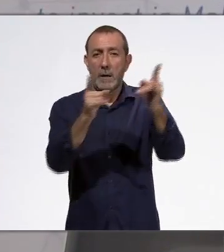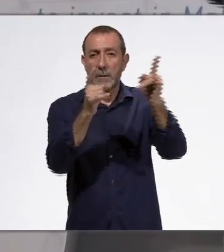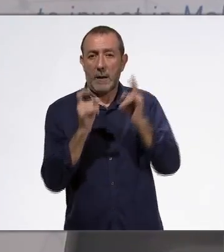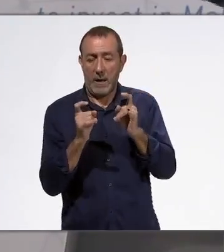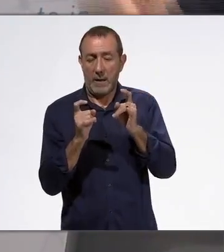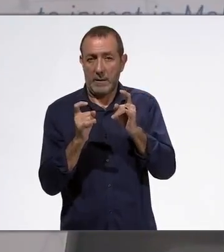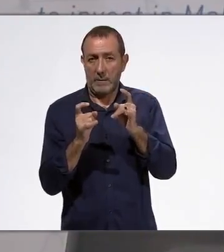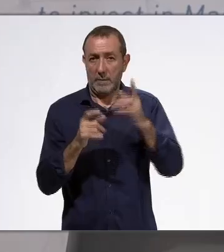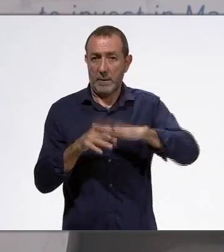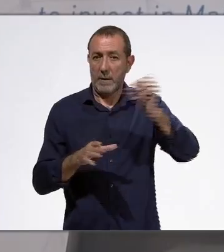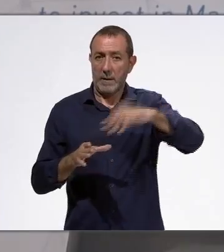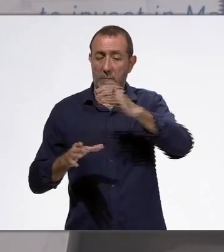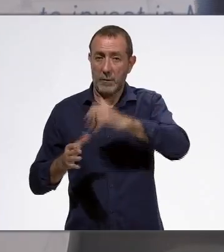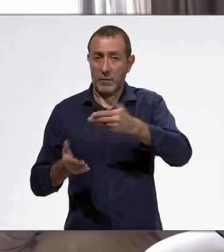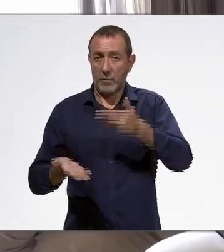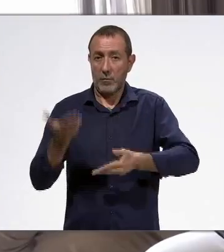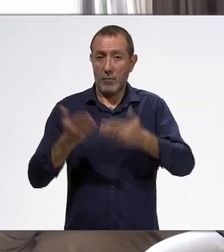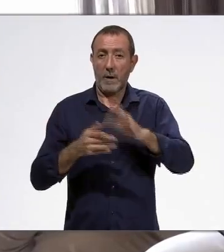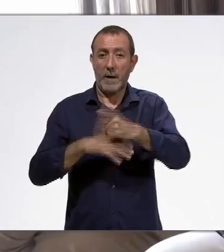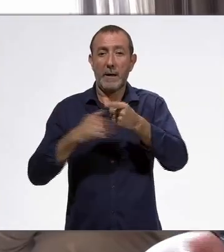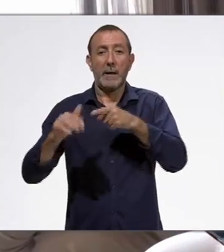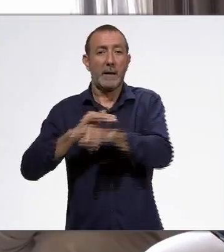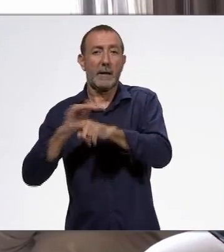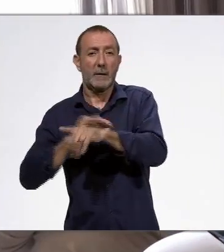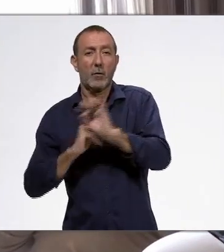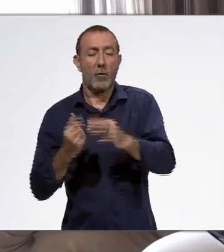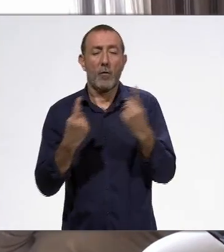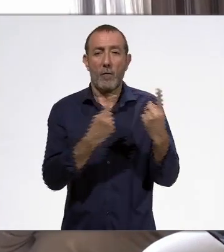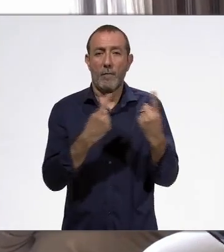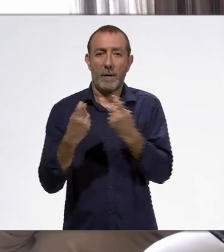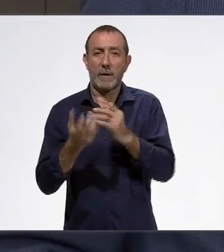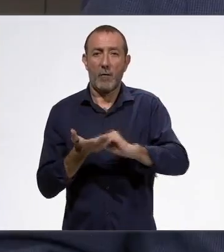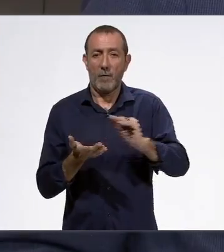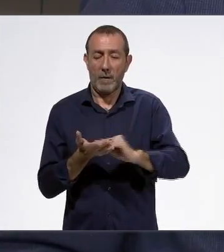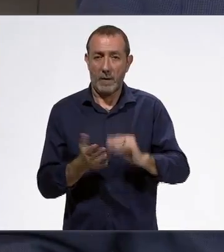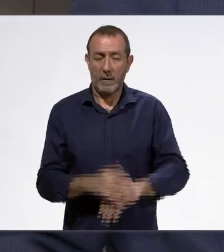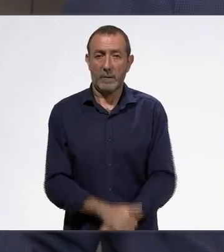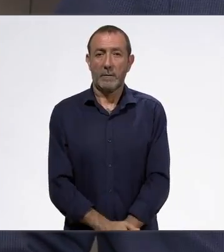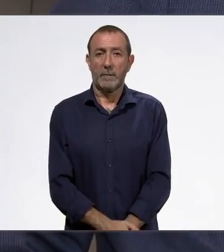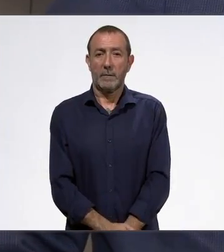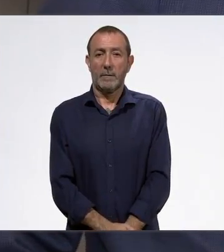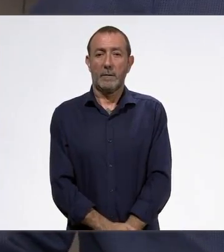aprecia en los inversores frente a la burocracia o la falta de oficinas